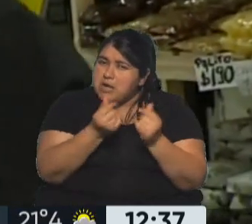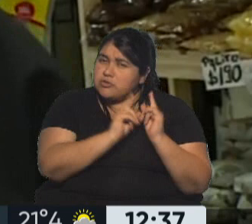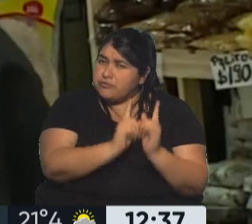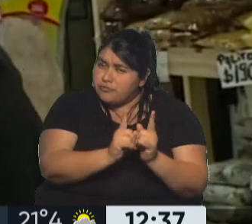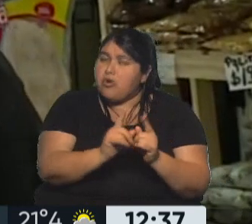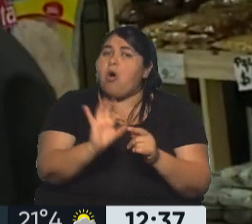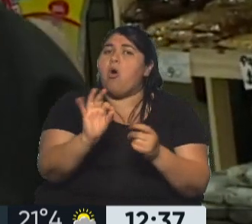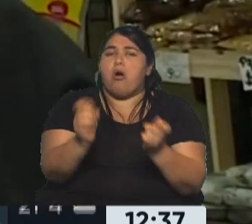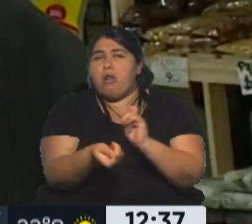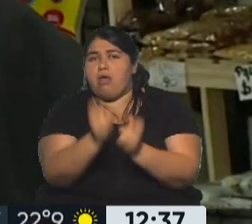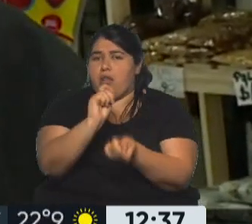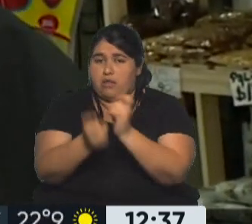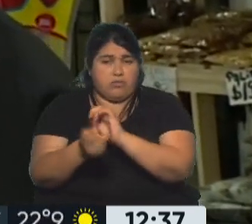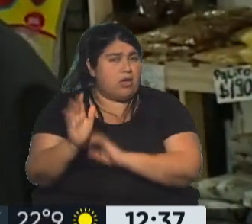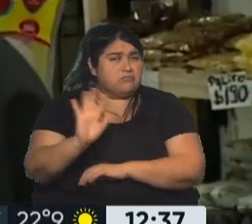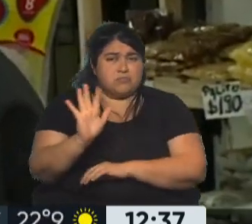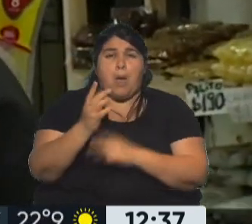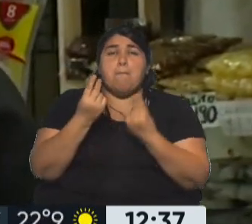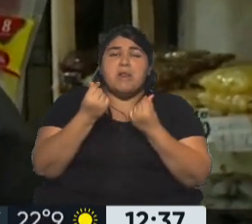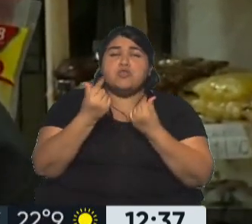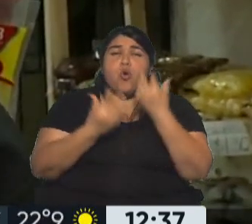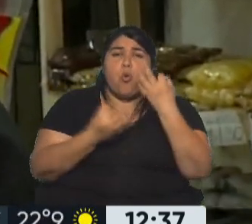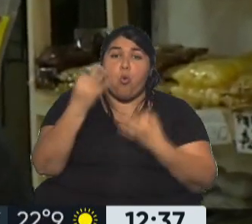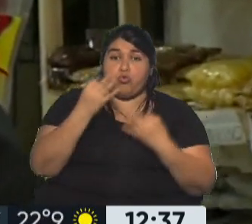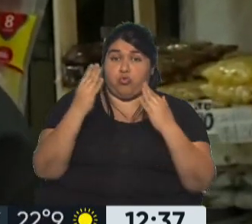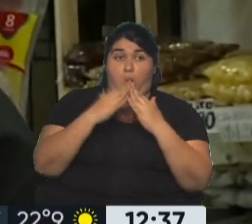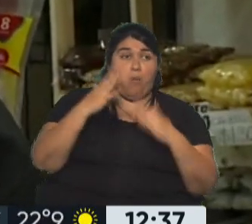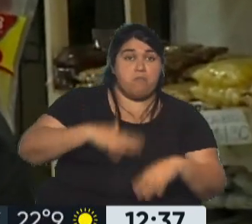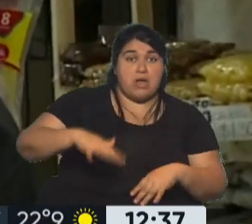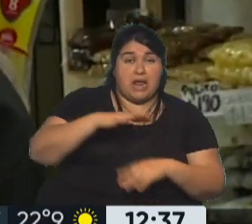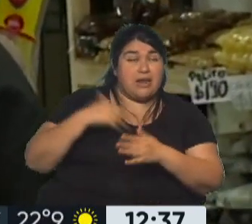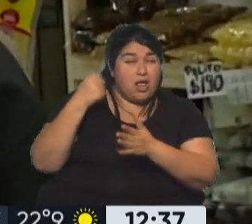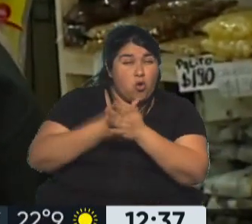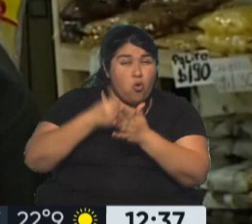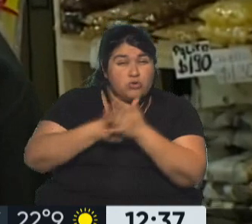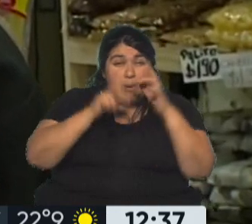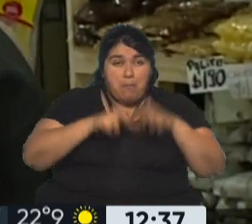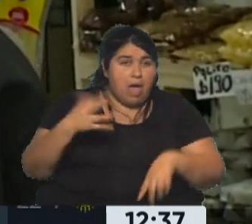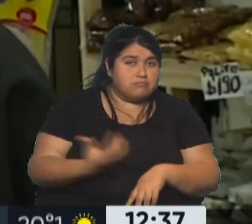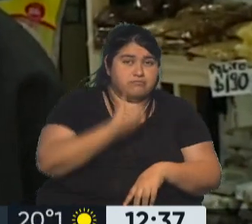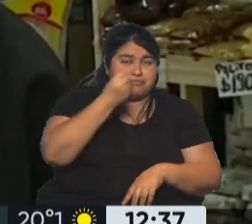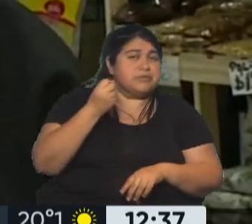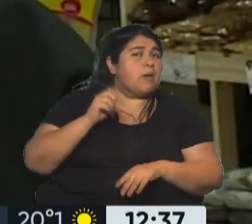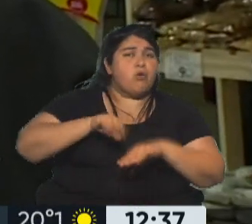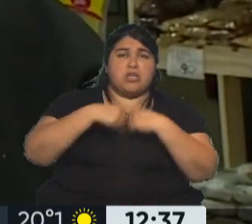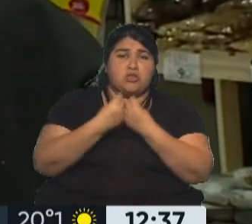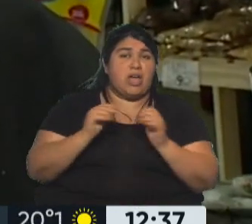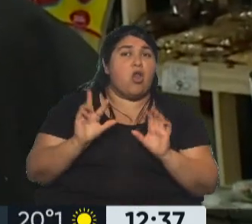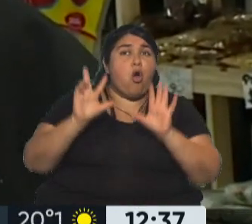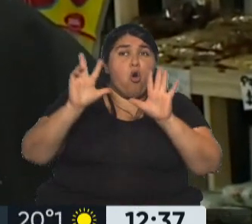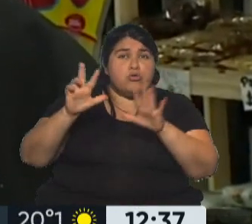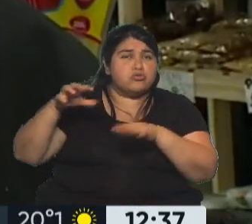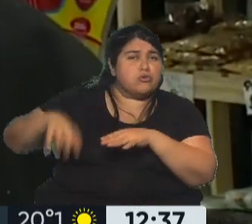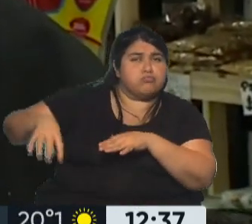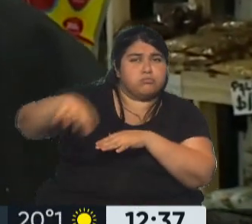del tema de los precios justos barriales este digamos nos costó mucho conseguirlo porque son ocho cadenas de mayoristas las que se